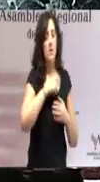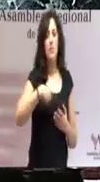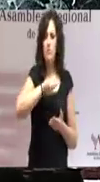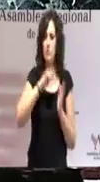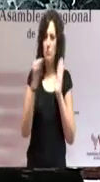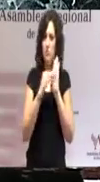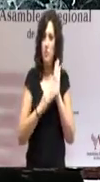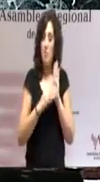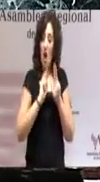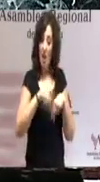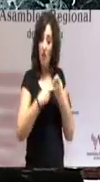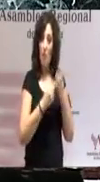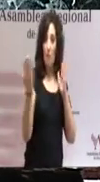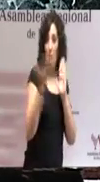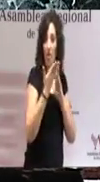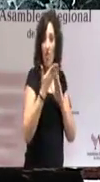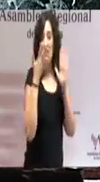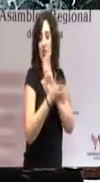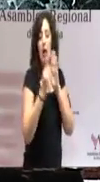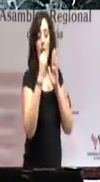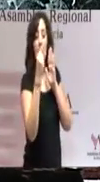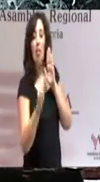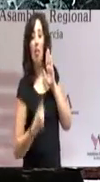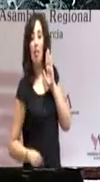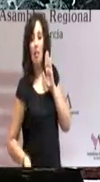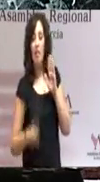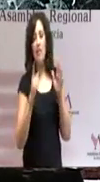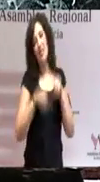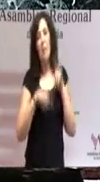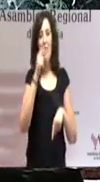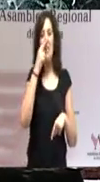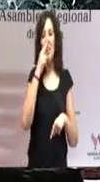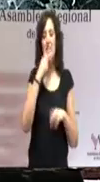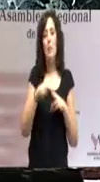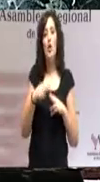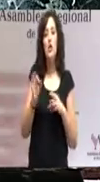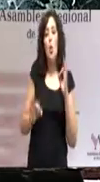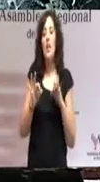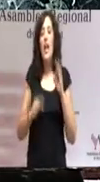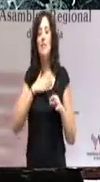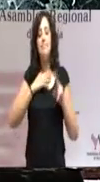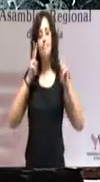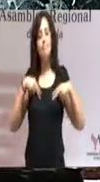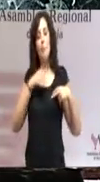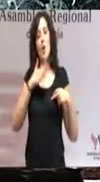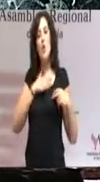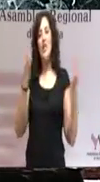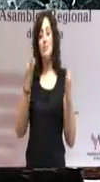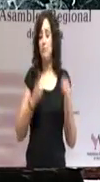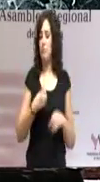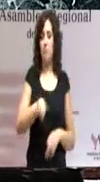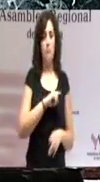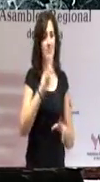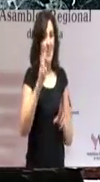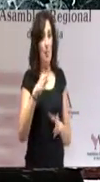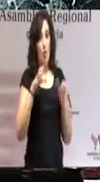reforma parcial que ustedes quieren acompasar a sus intereses político-judiciales. Eso no lo van a